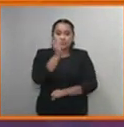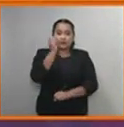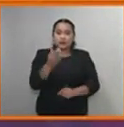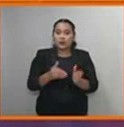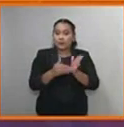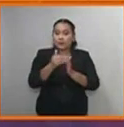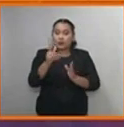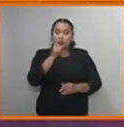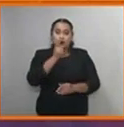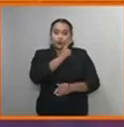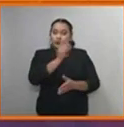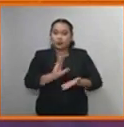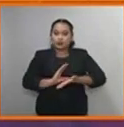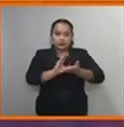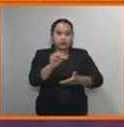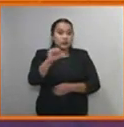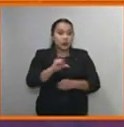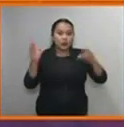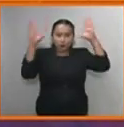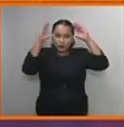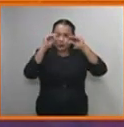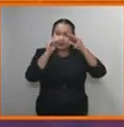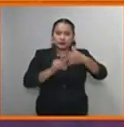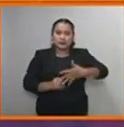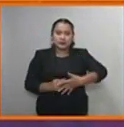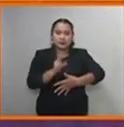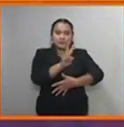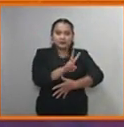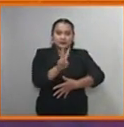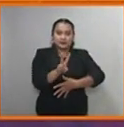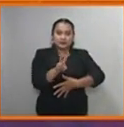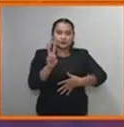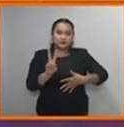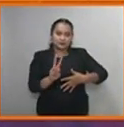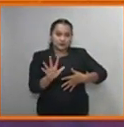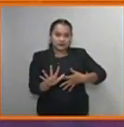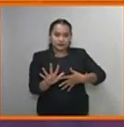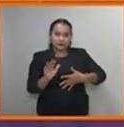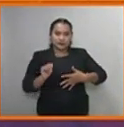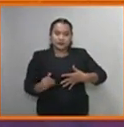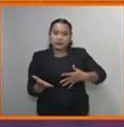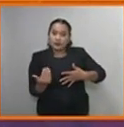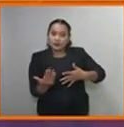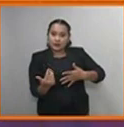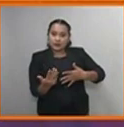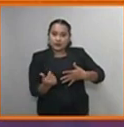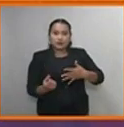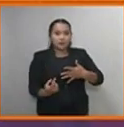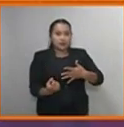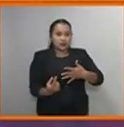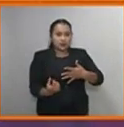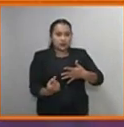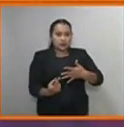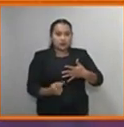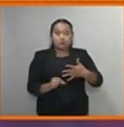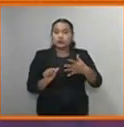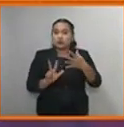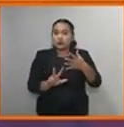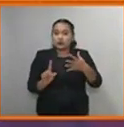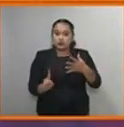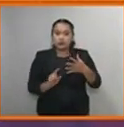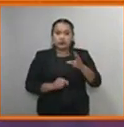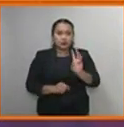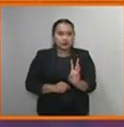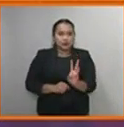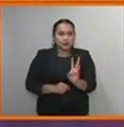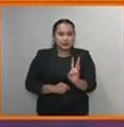nuestro Loto Super Premio de esta noche. Son el 22, el 25, el 15, el 11 y el 31. Sexto y último